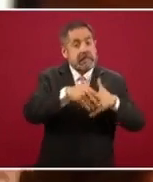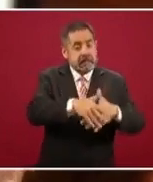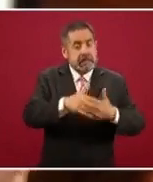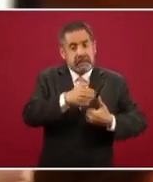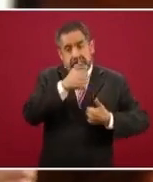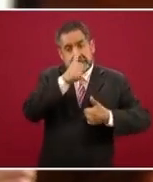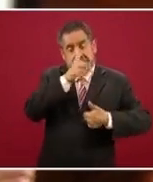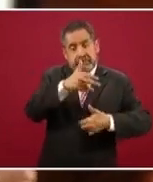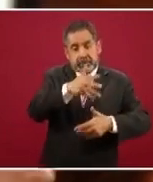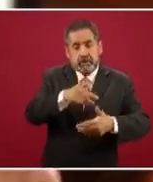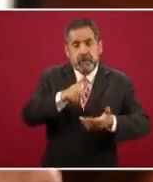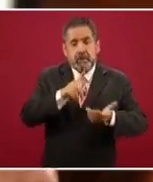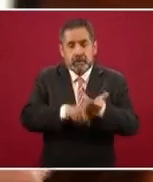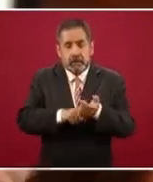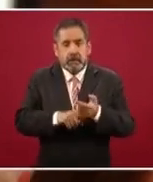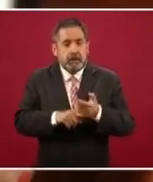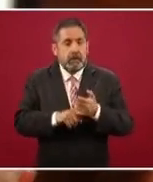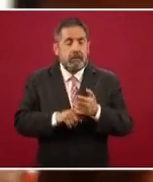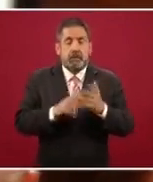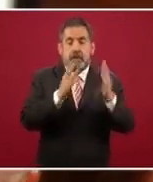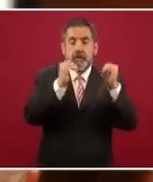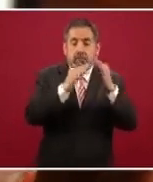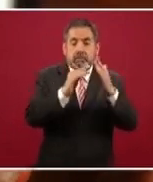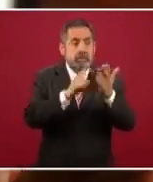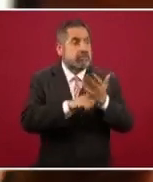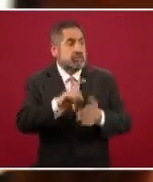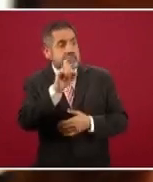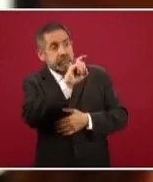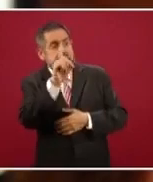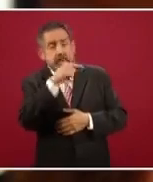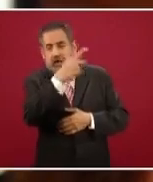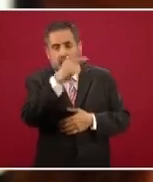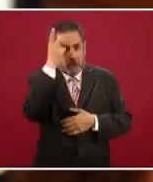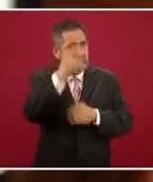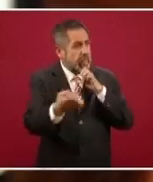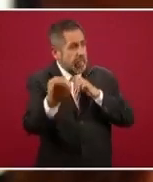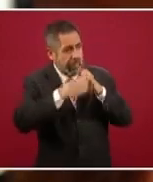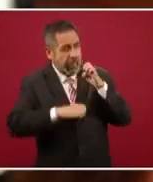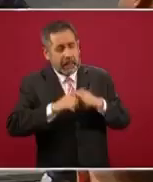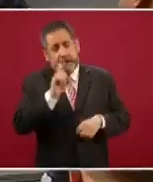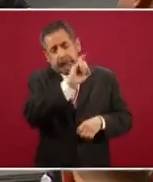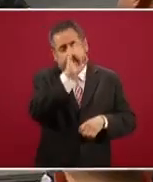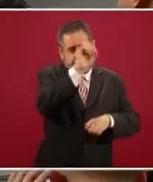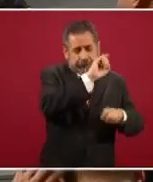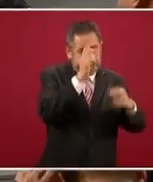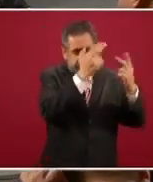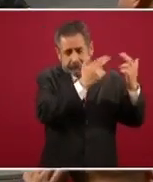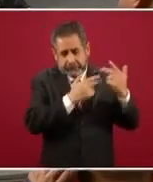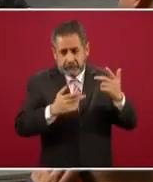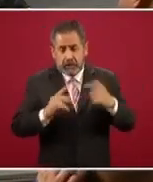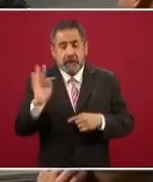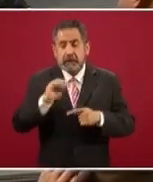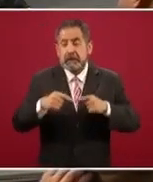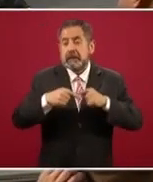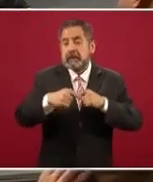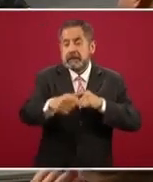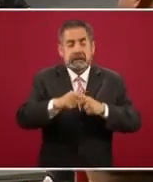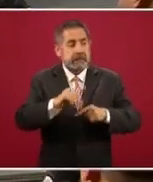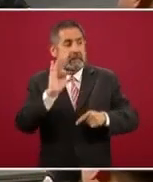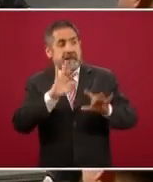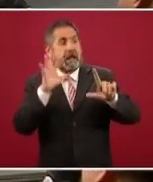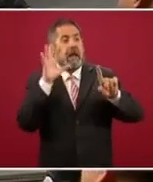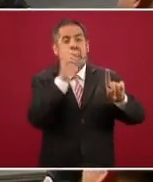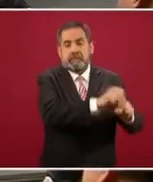nivel, llegaron a las casas, grafitearon las casas de los dueños que los han fraudeado y se corre el riesgo en las próximas horas de